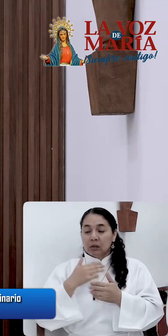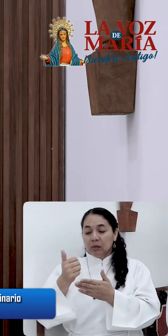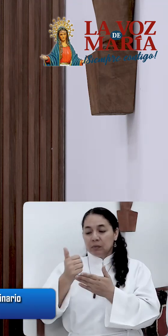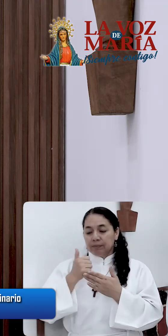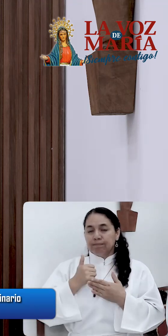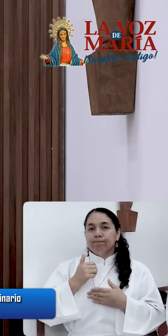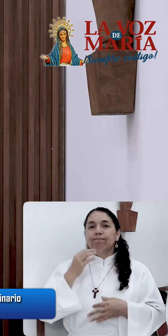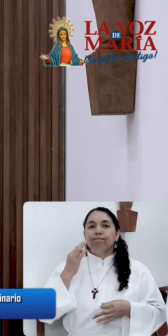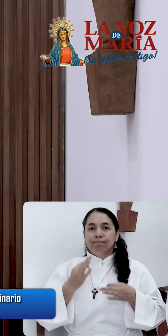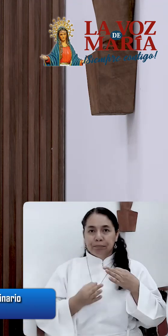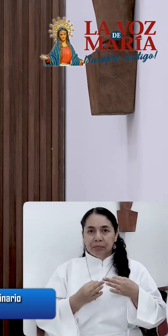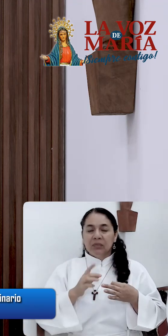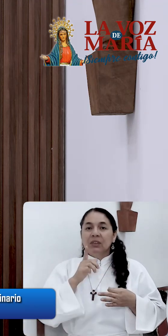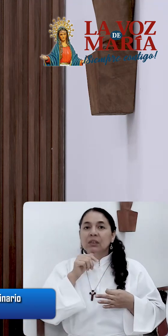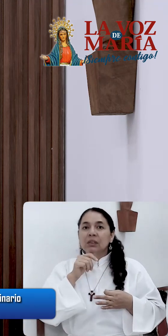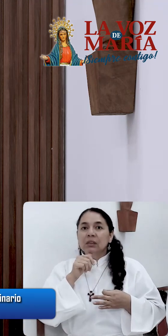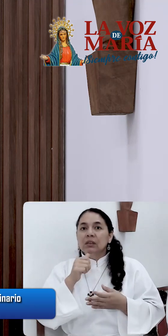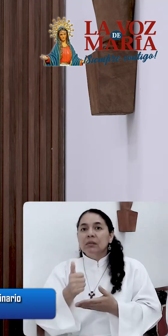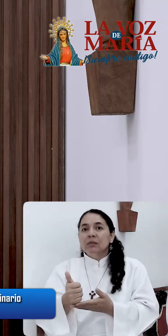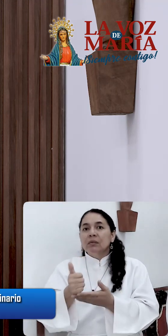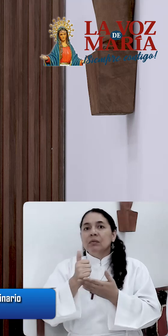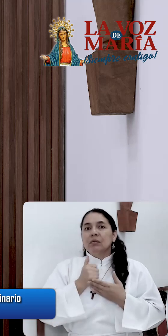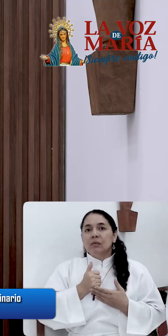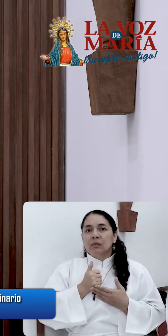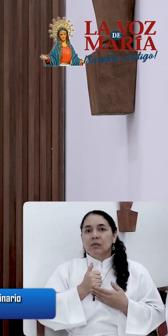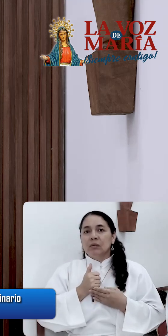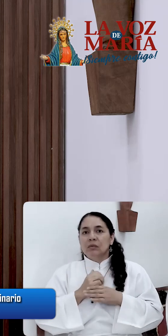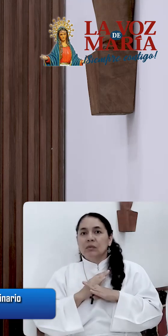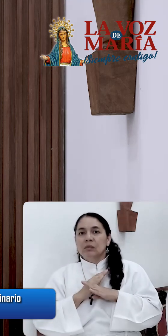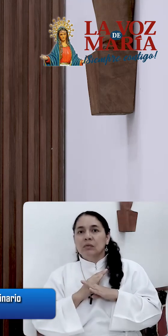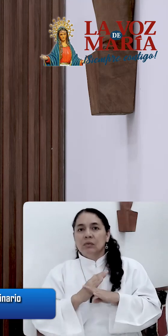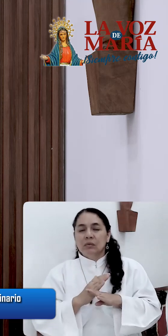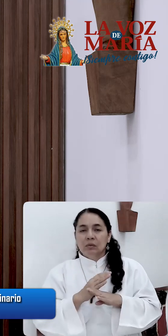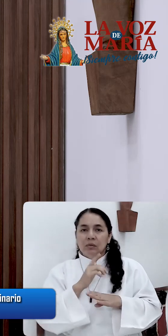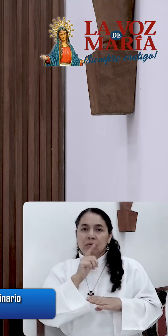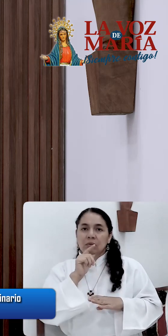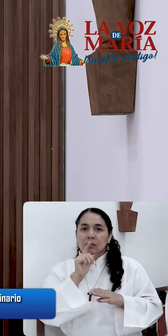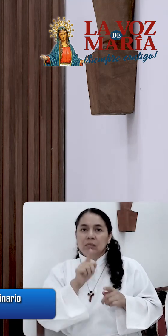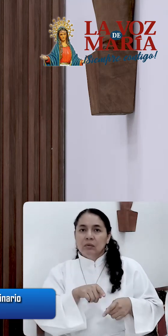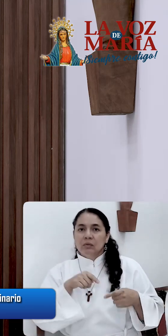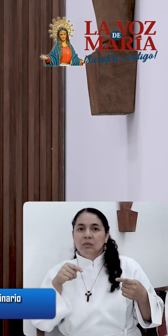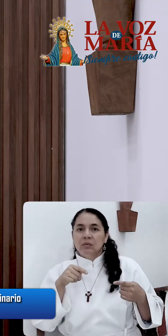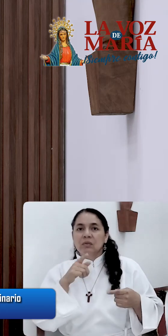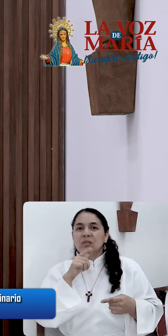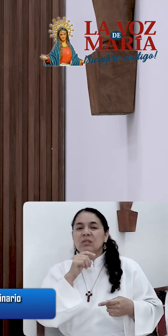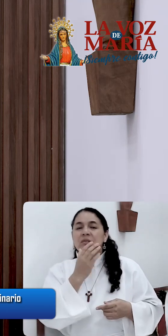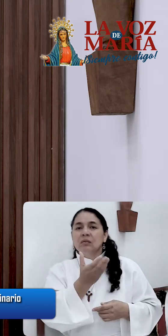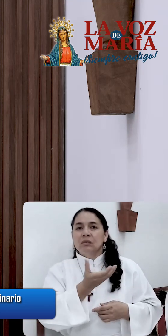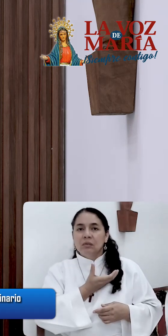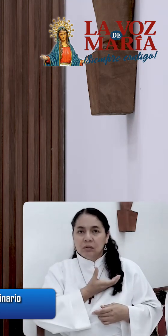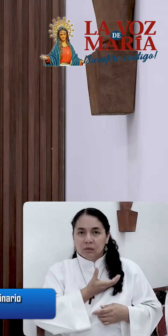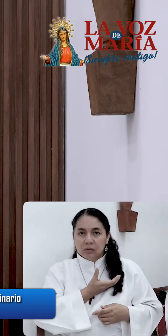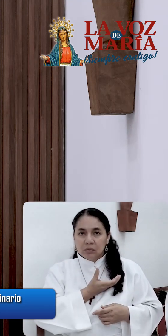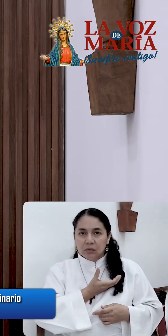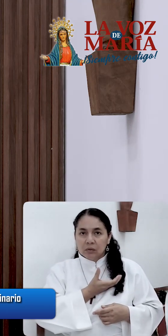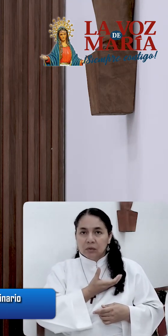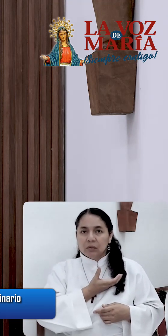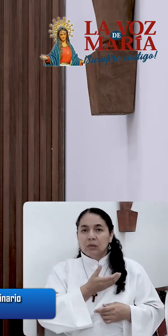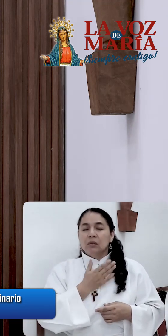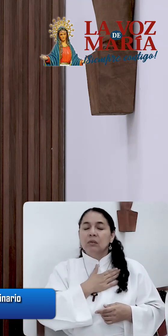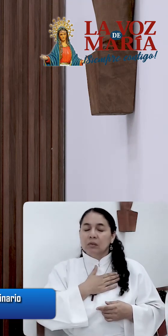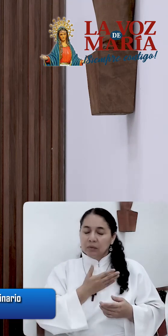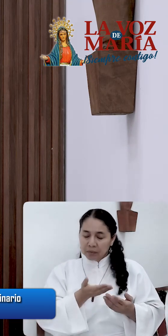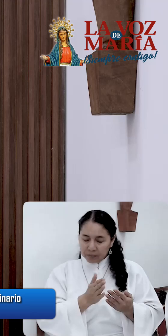justicia. ¿Quién luchará contra mí? ¿Quién es mi adversario? ¿Quién me acusa? Que se me